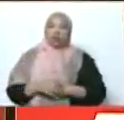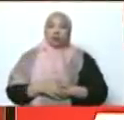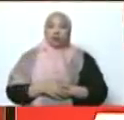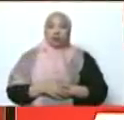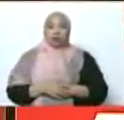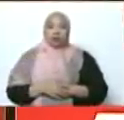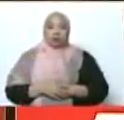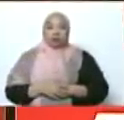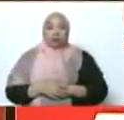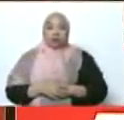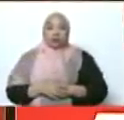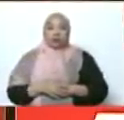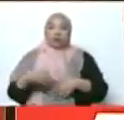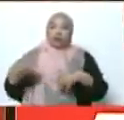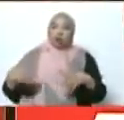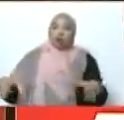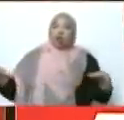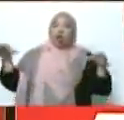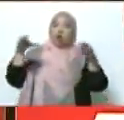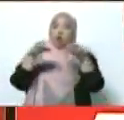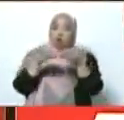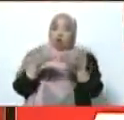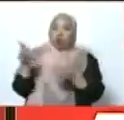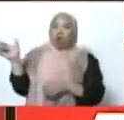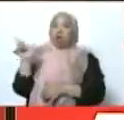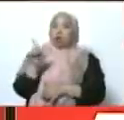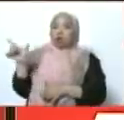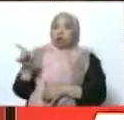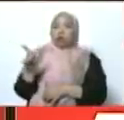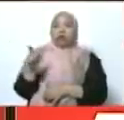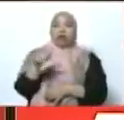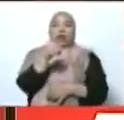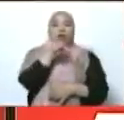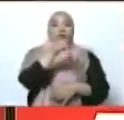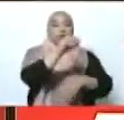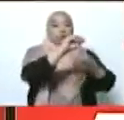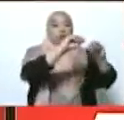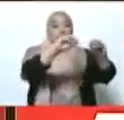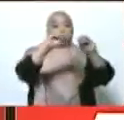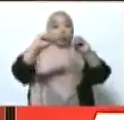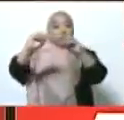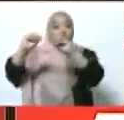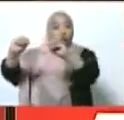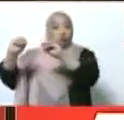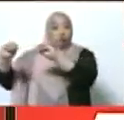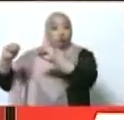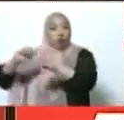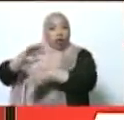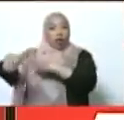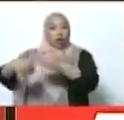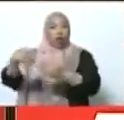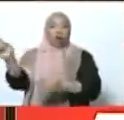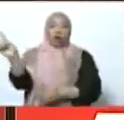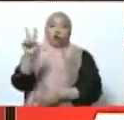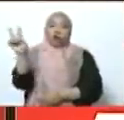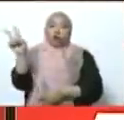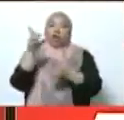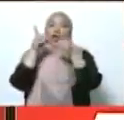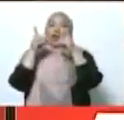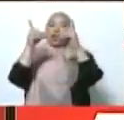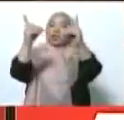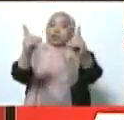esta reunión y esta rueda de prensa, anunciarle al país algunas decisiones en el sentido de